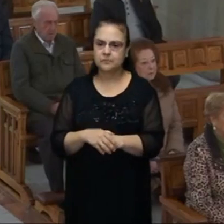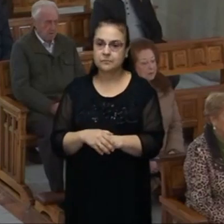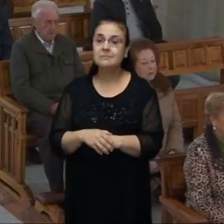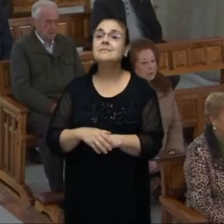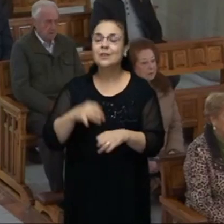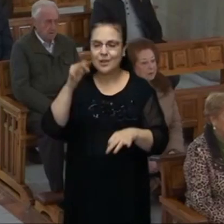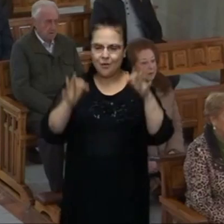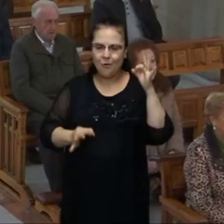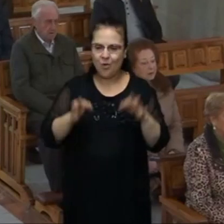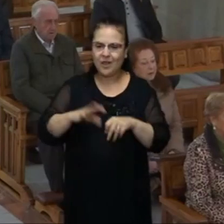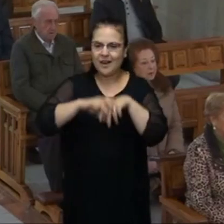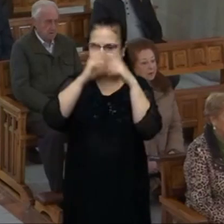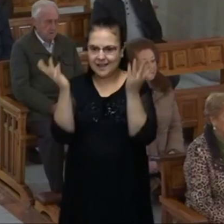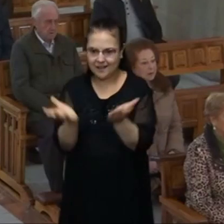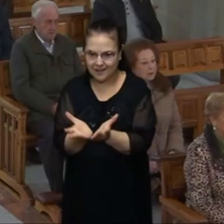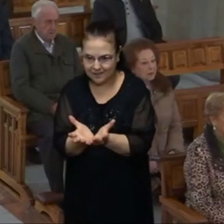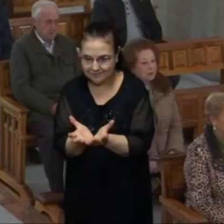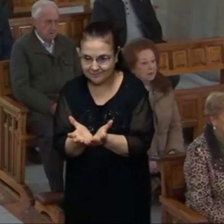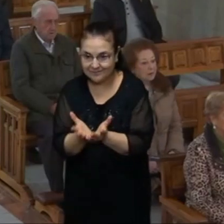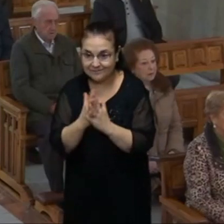Y juzga la tierra.